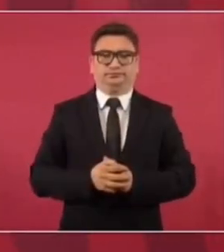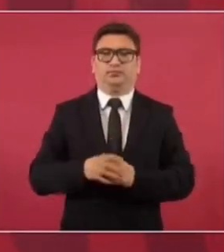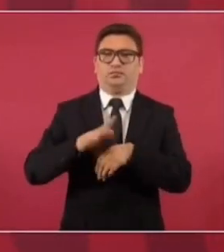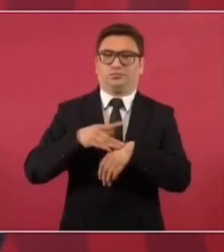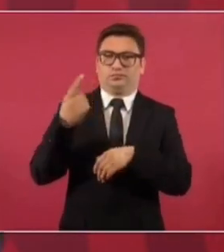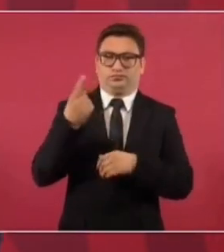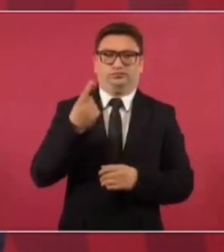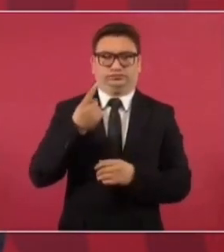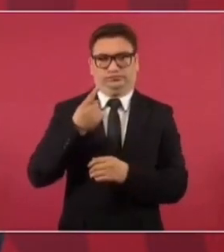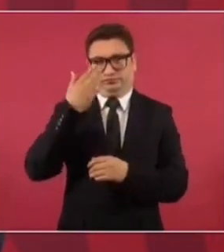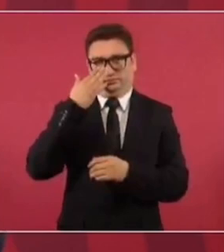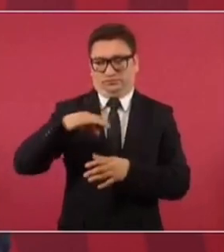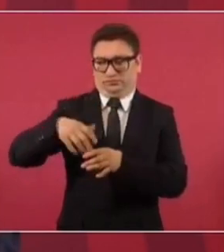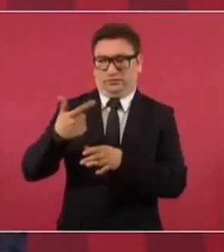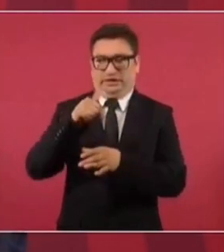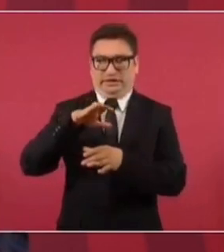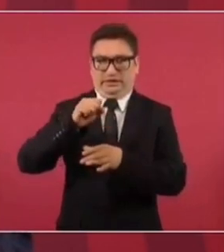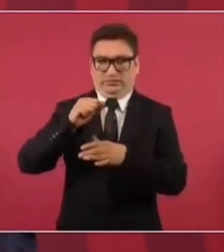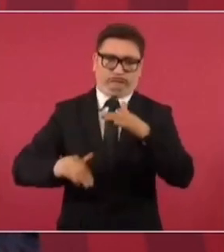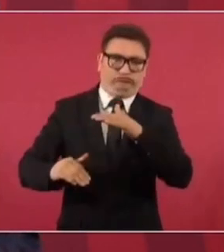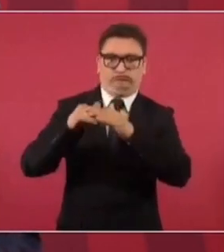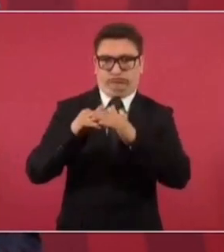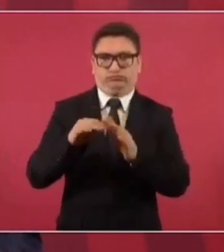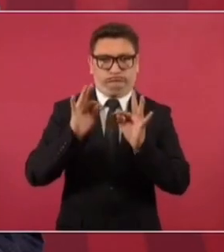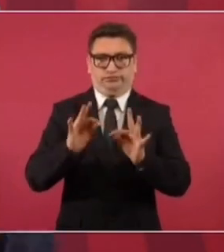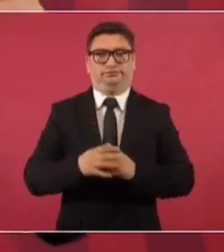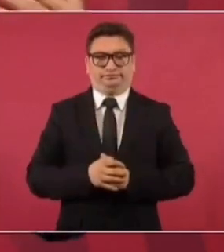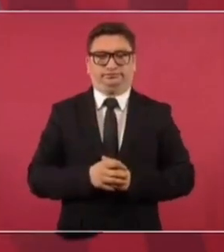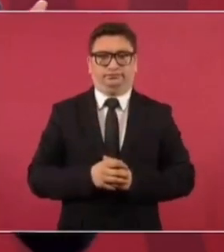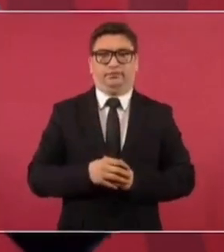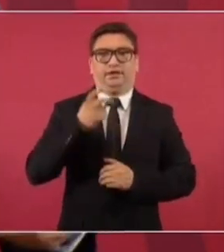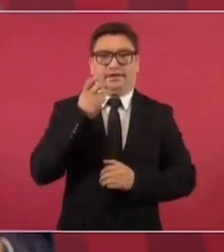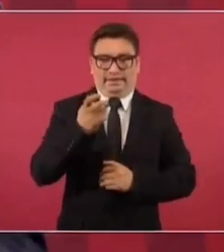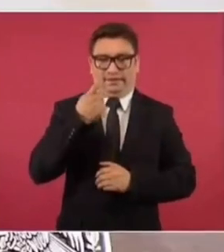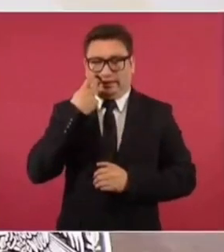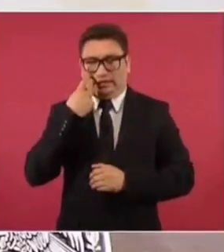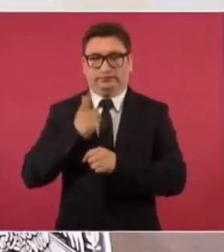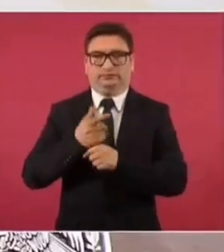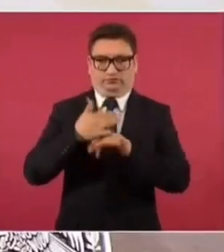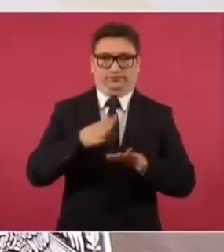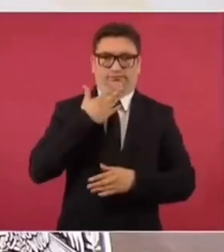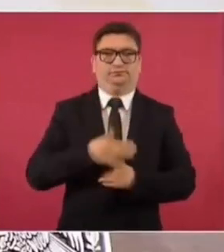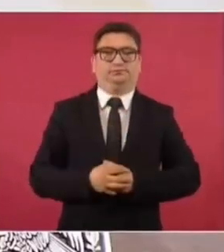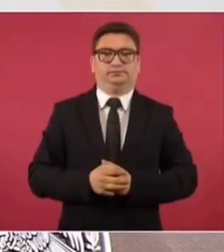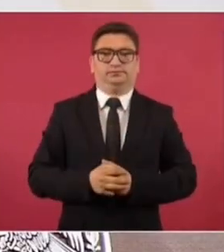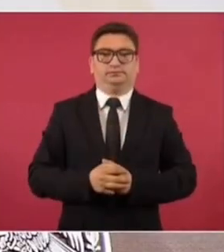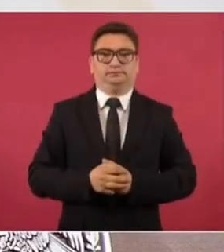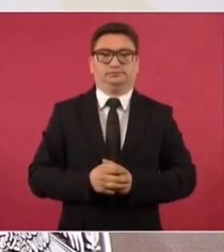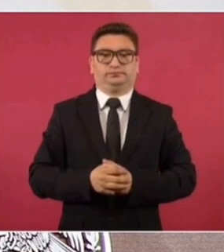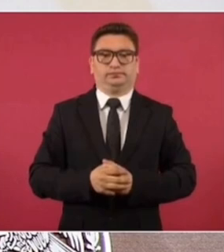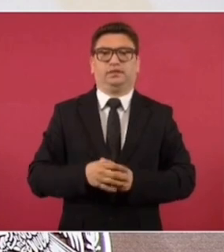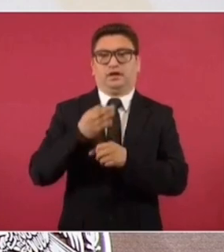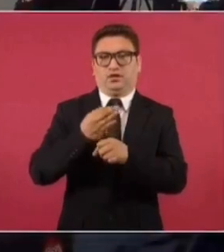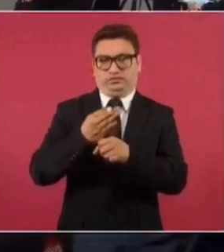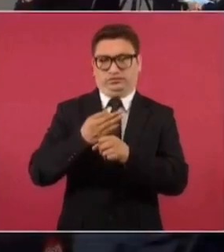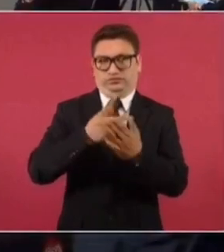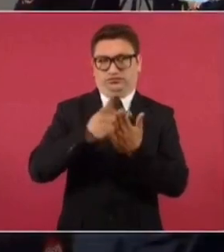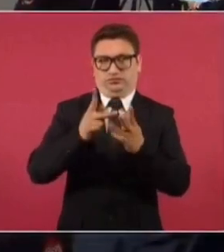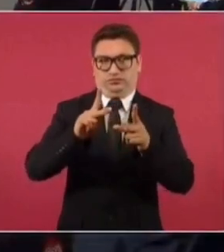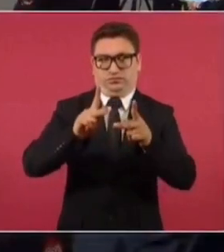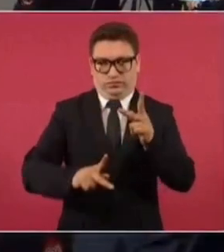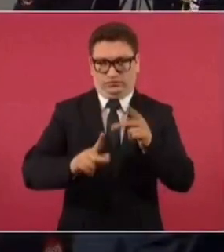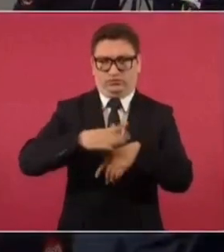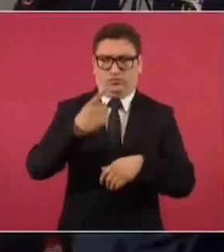porque está lleno el cilindro. Eso es lo que tenemos de información. Y está en pausa